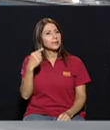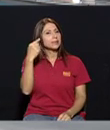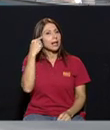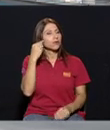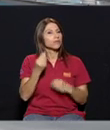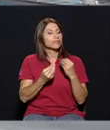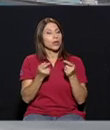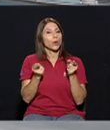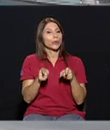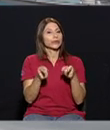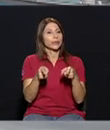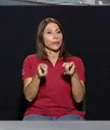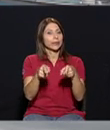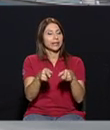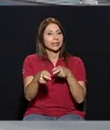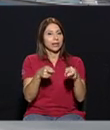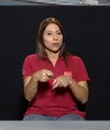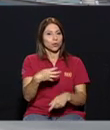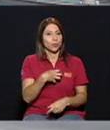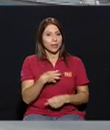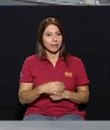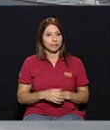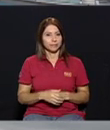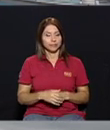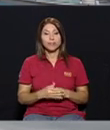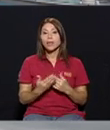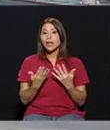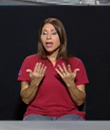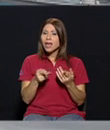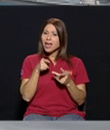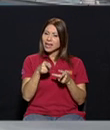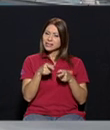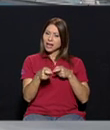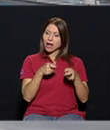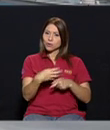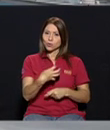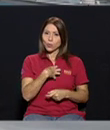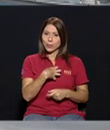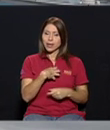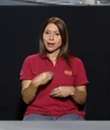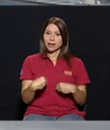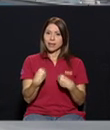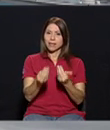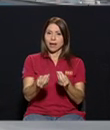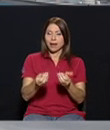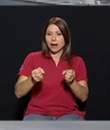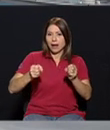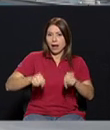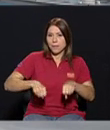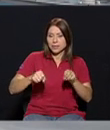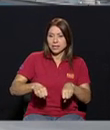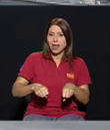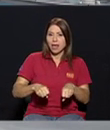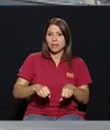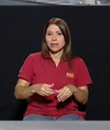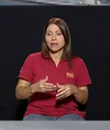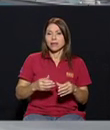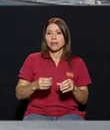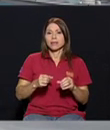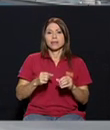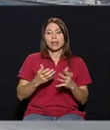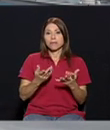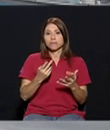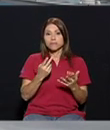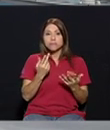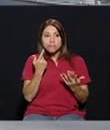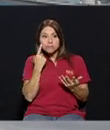las consecuencias de la autonomía, y esa autonomía que da precisamente la capacidad de poder